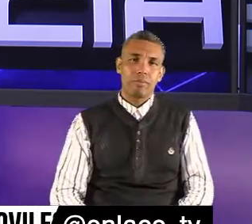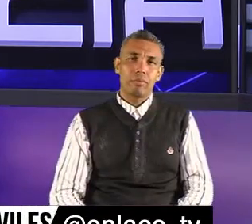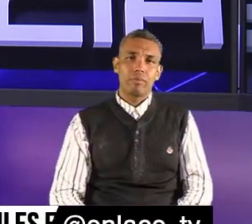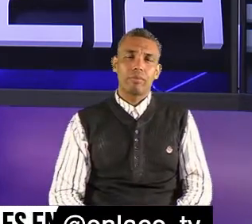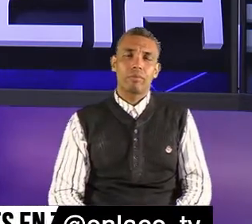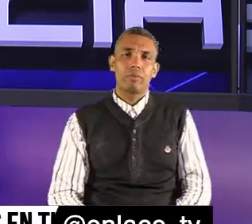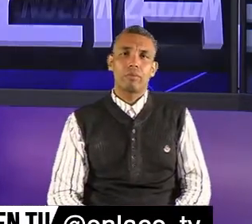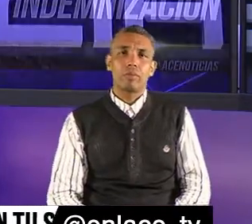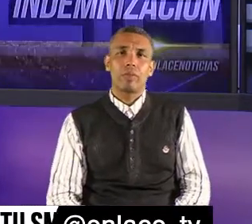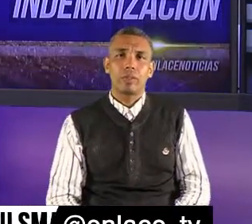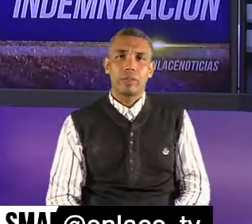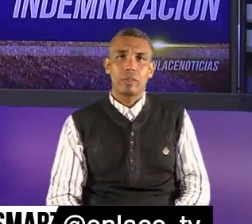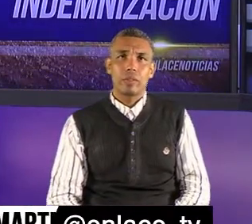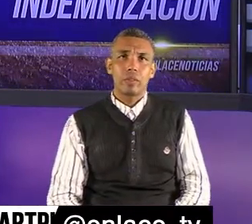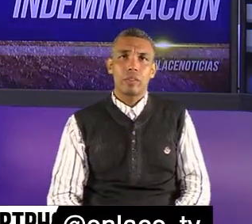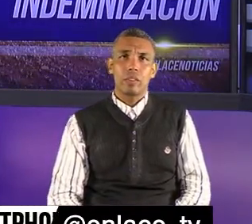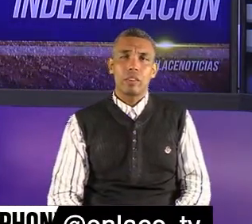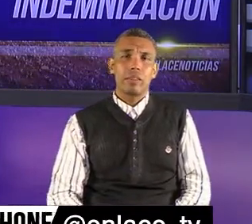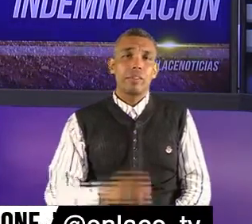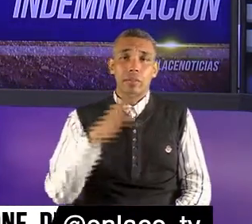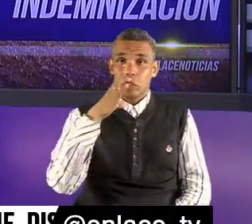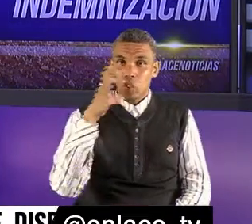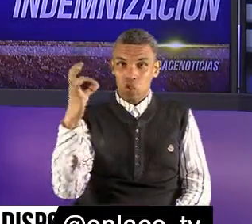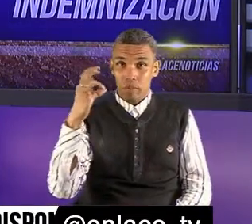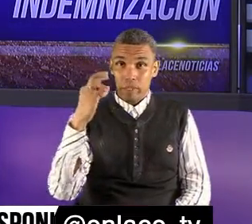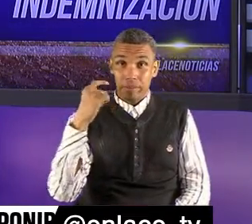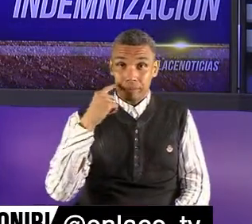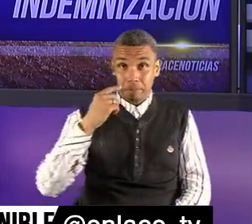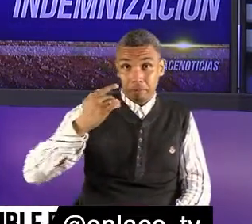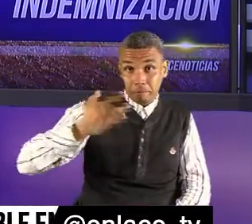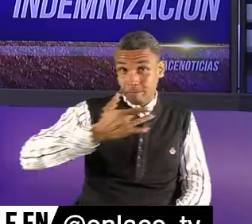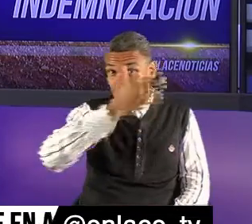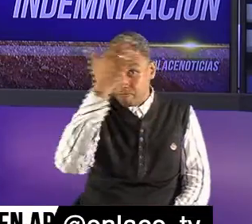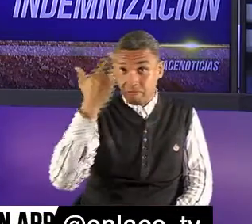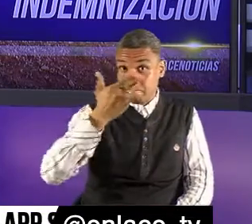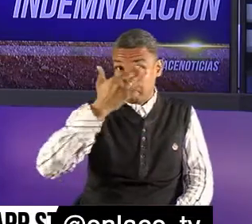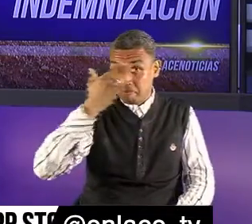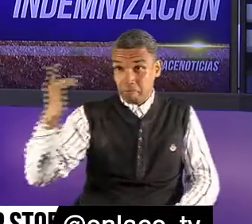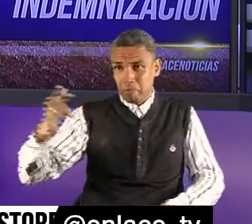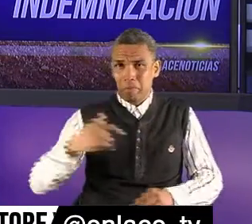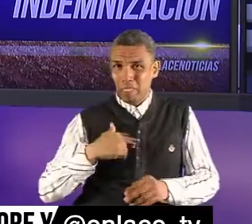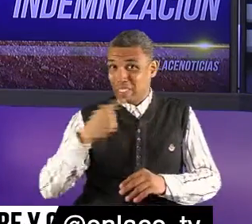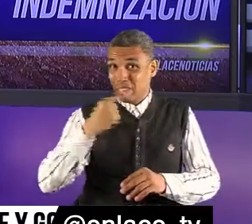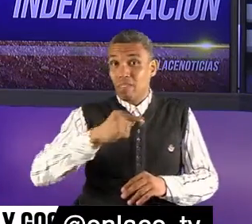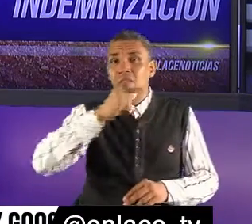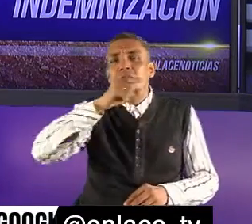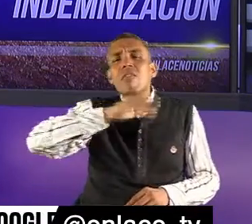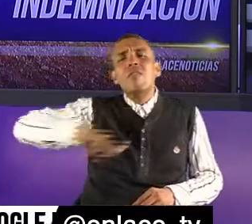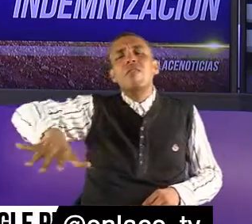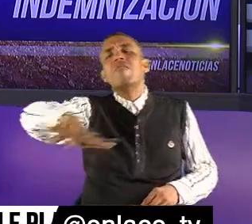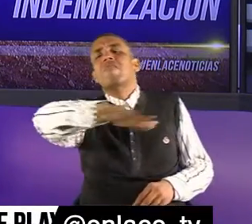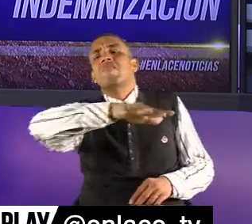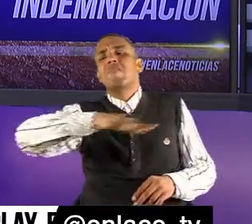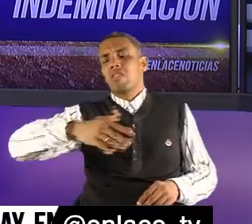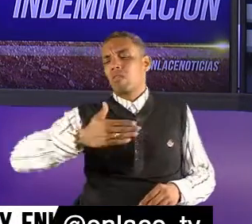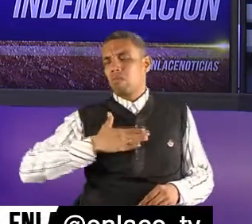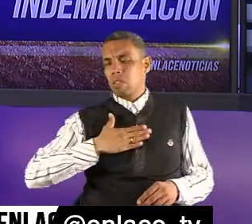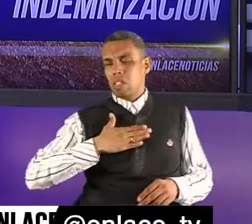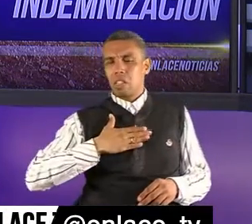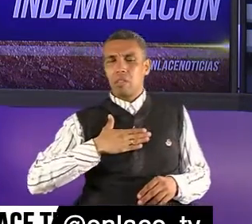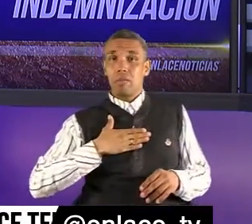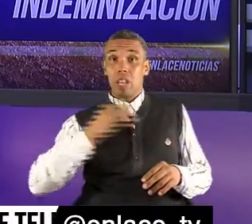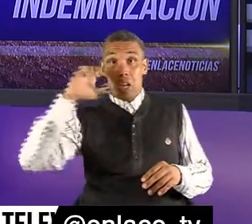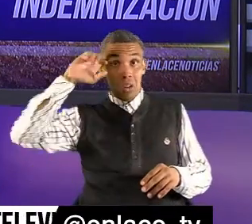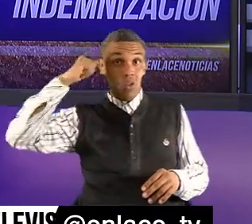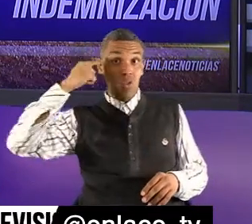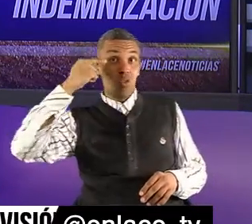afrodescendiente reclama de la vía Yuma la indemnización por la afectación de su predio que estaba ubicado en Caminos de San Silvestre.